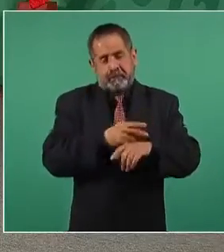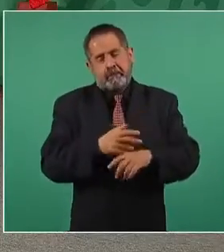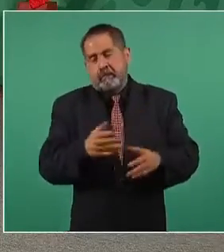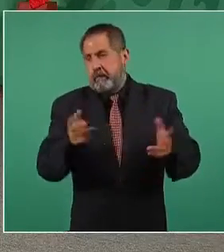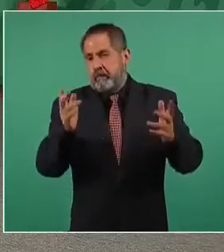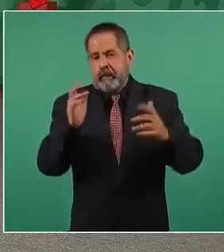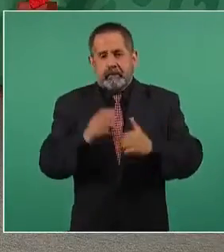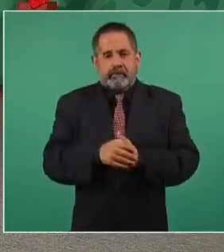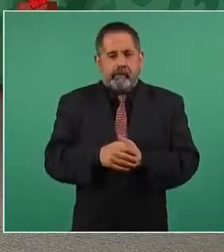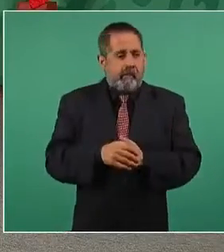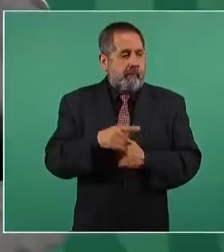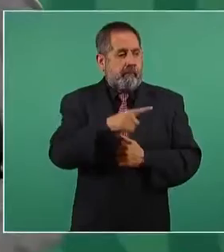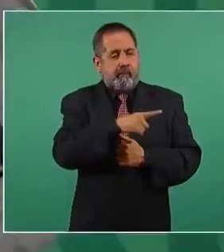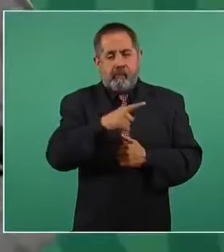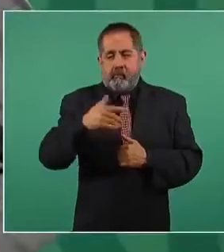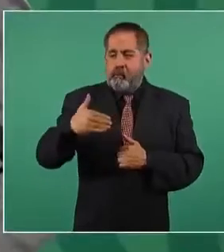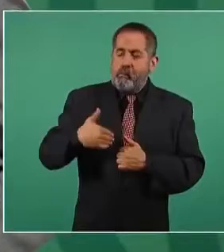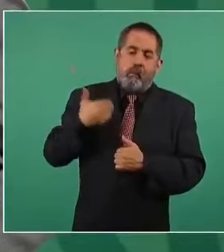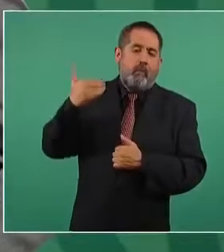que hizo su